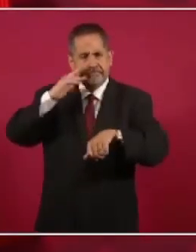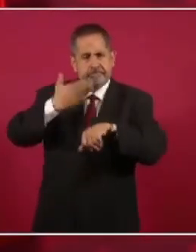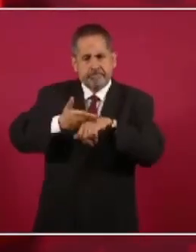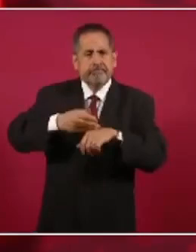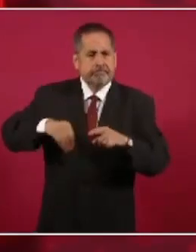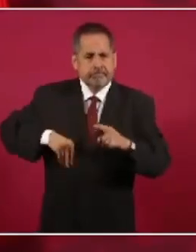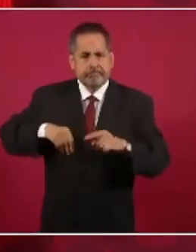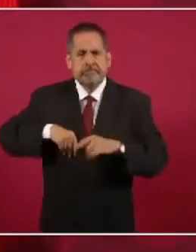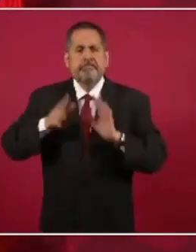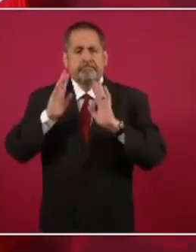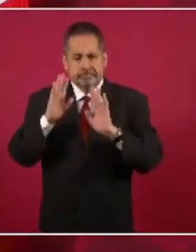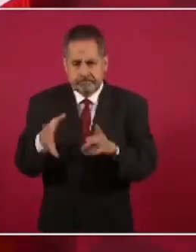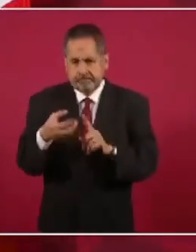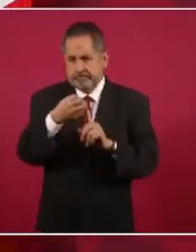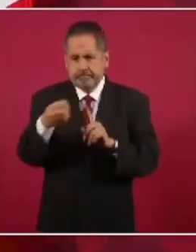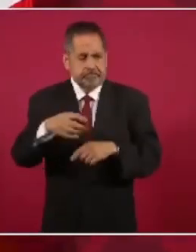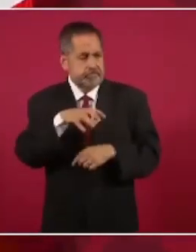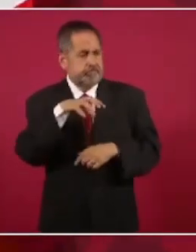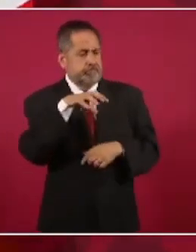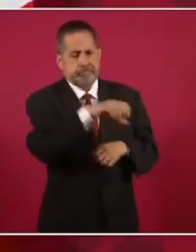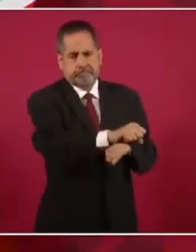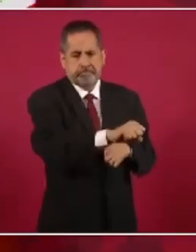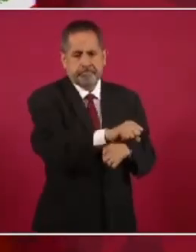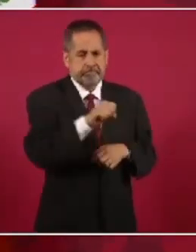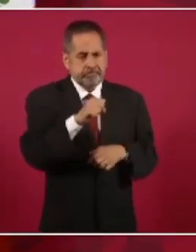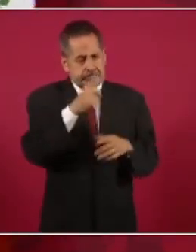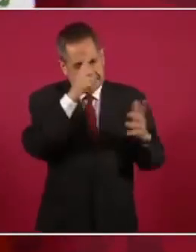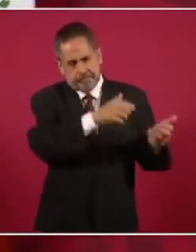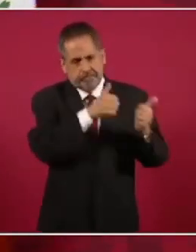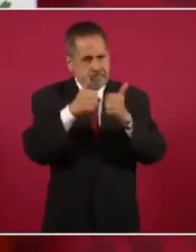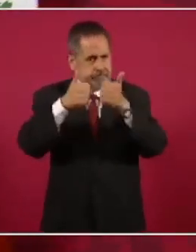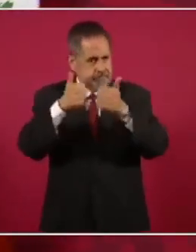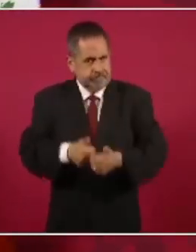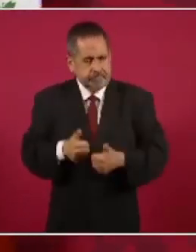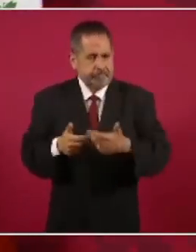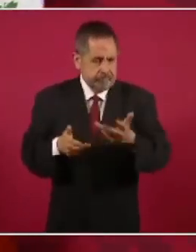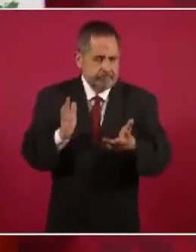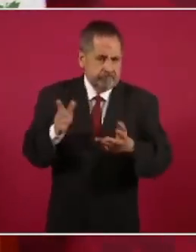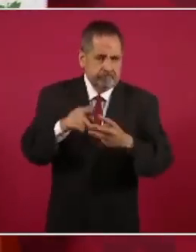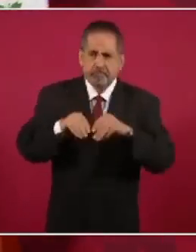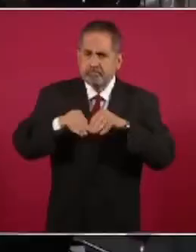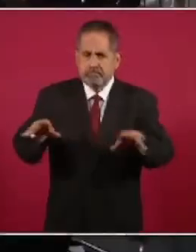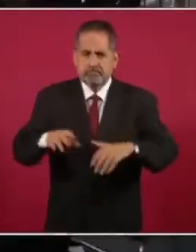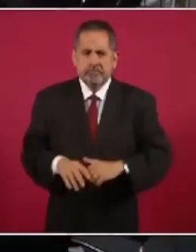responsables a los que se les está girando orden de aprehensión.